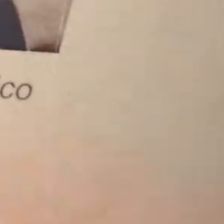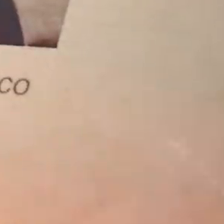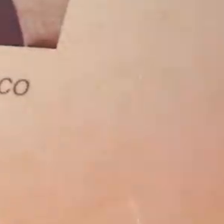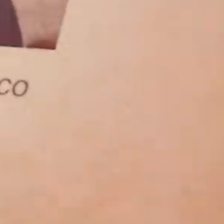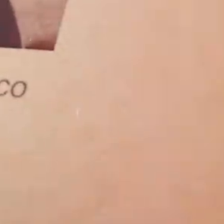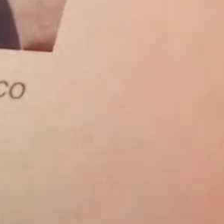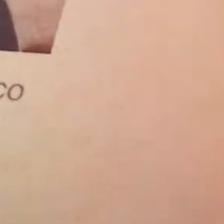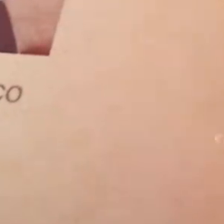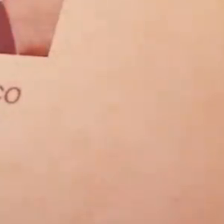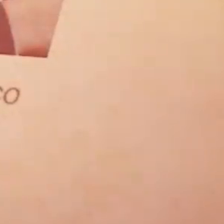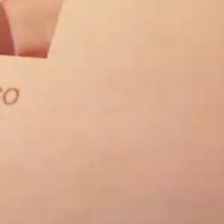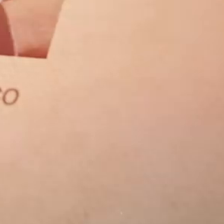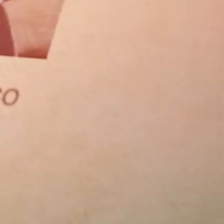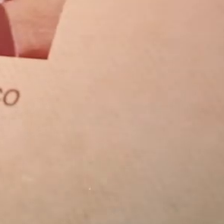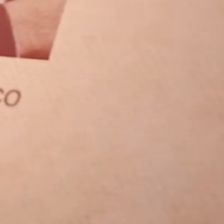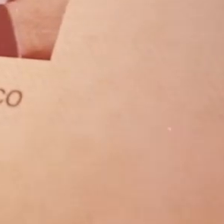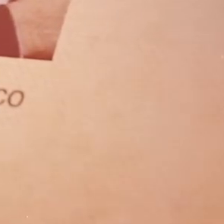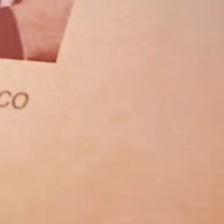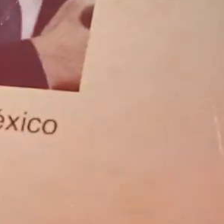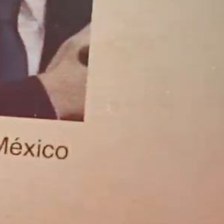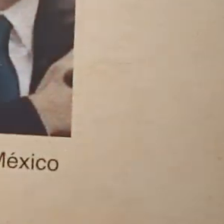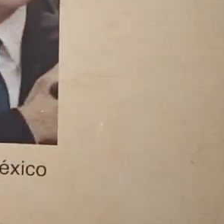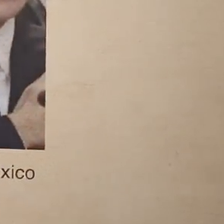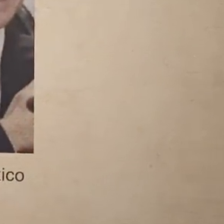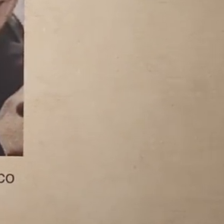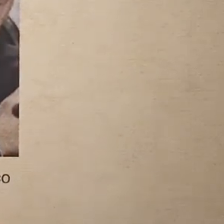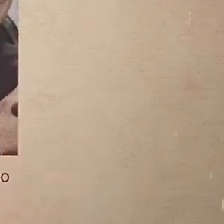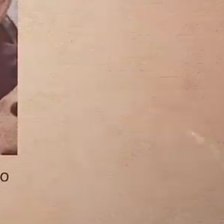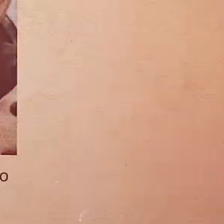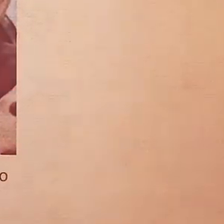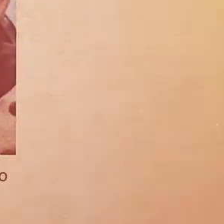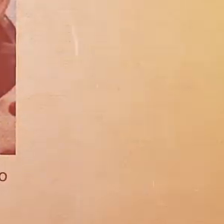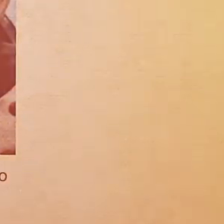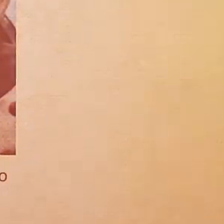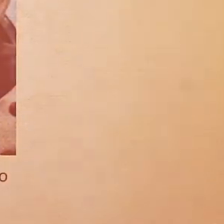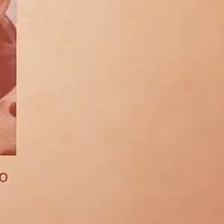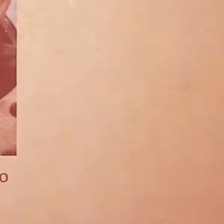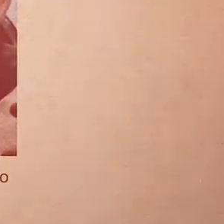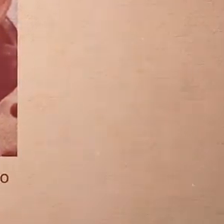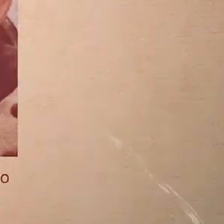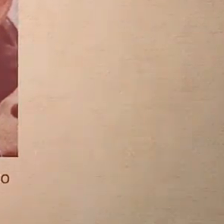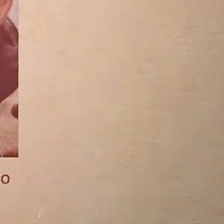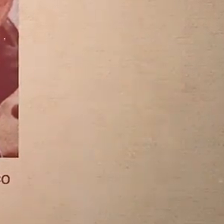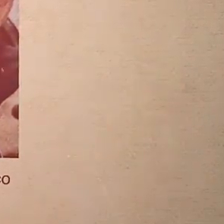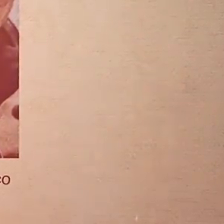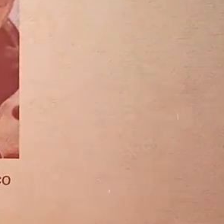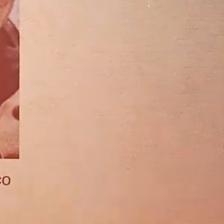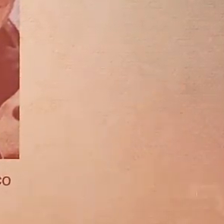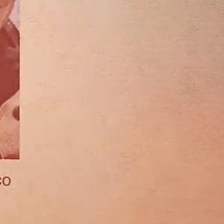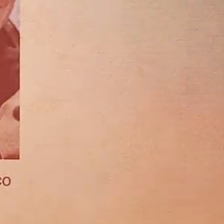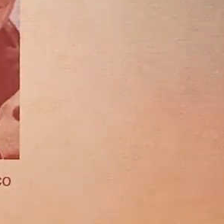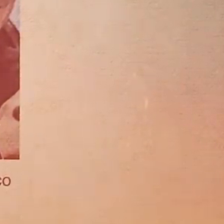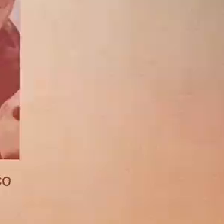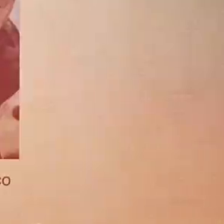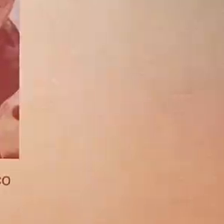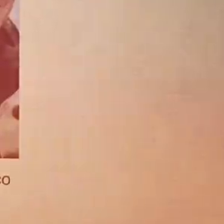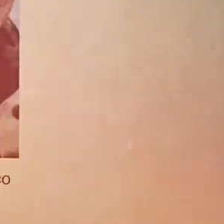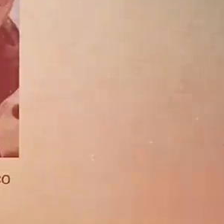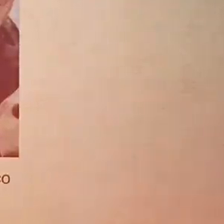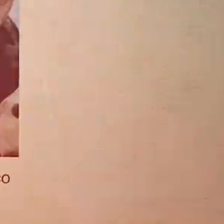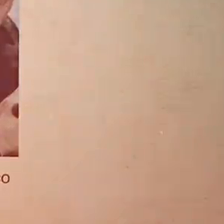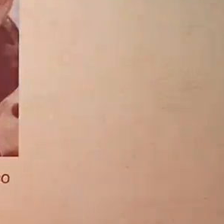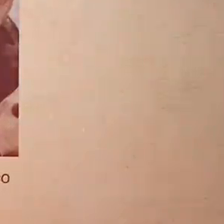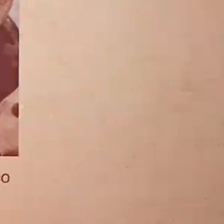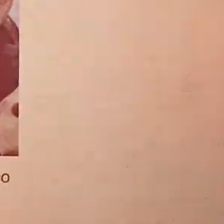Adán Augusto López Hernández, Marcelo Ebrard, Ricardo Monreal, Gerardo Fernández Noroña